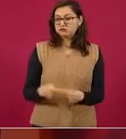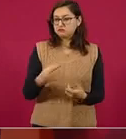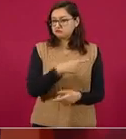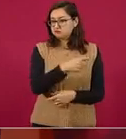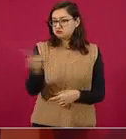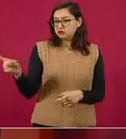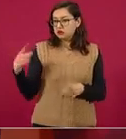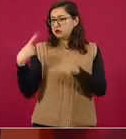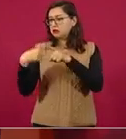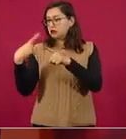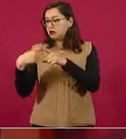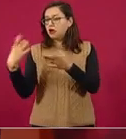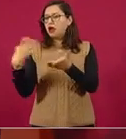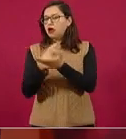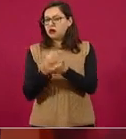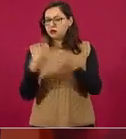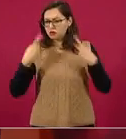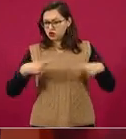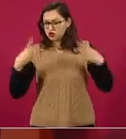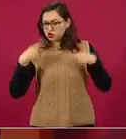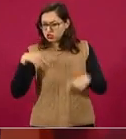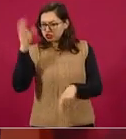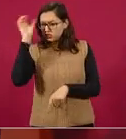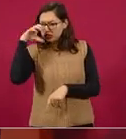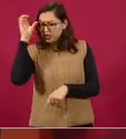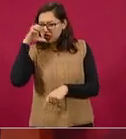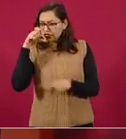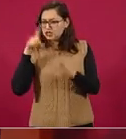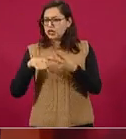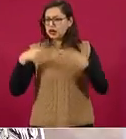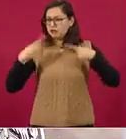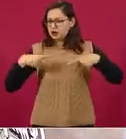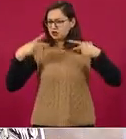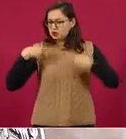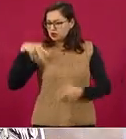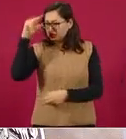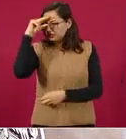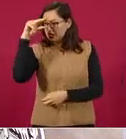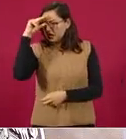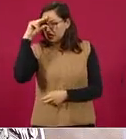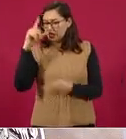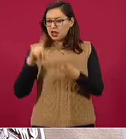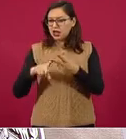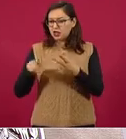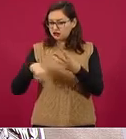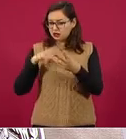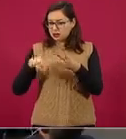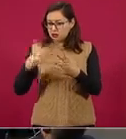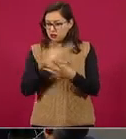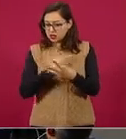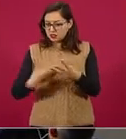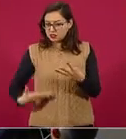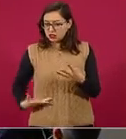¿Un científico? ¿Un intelectual? ¿El presidente